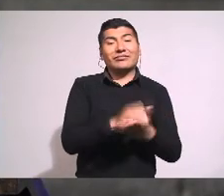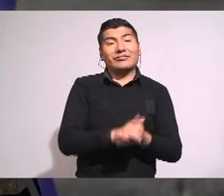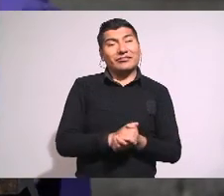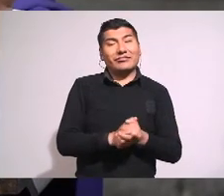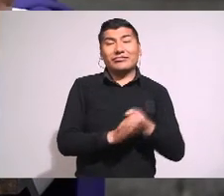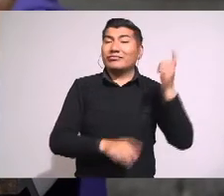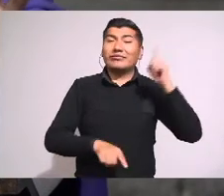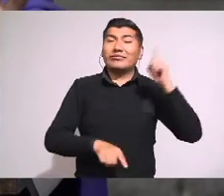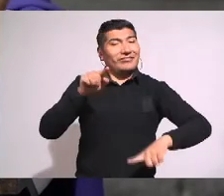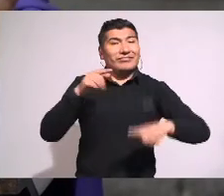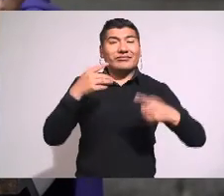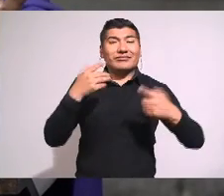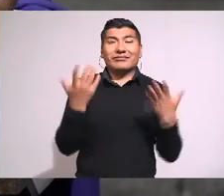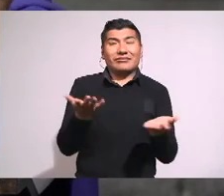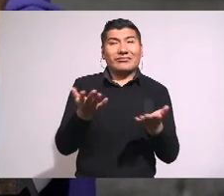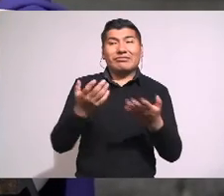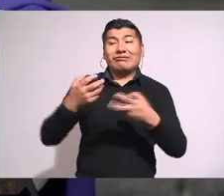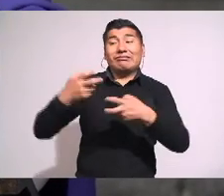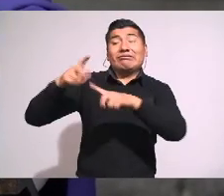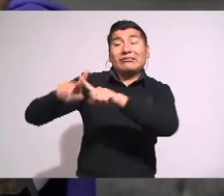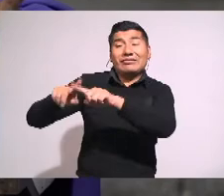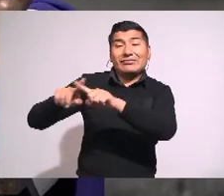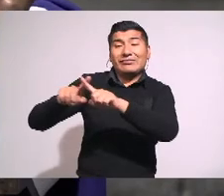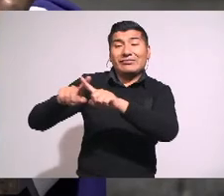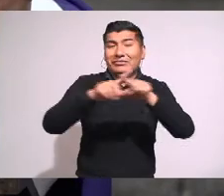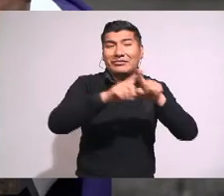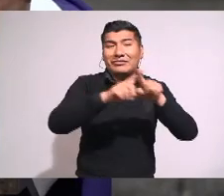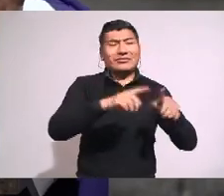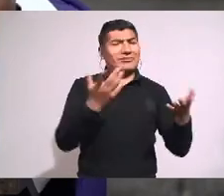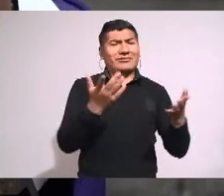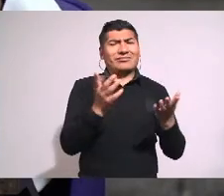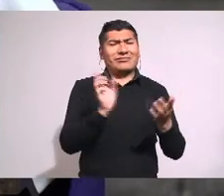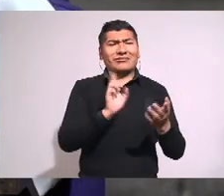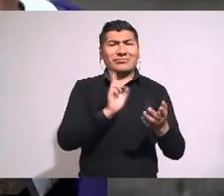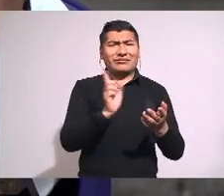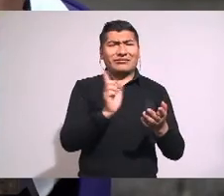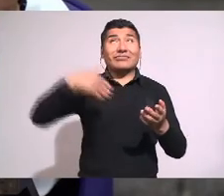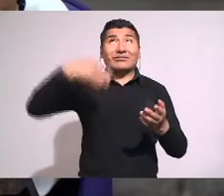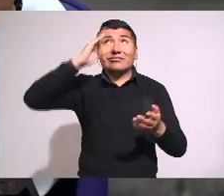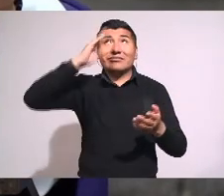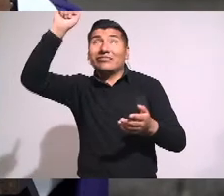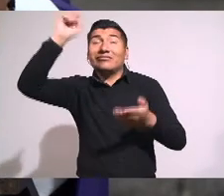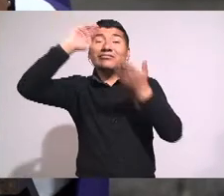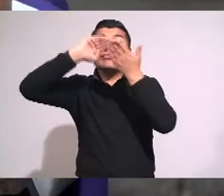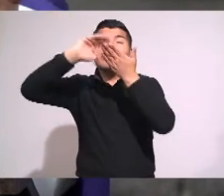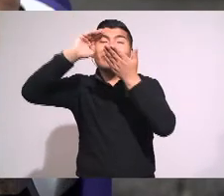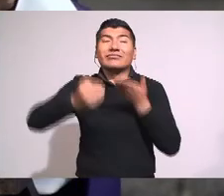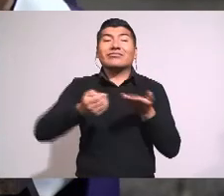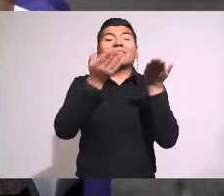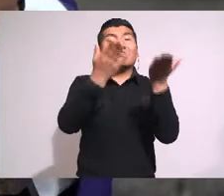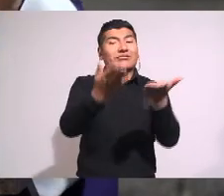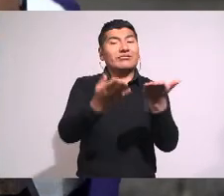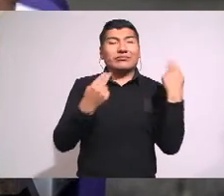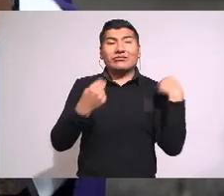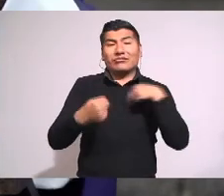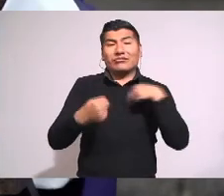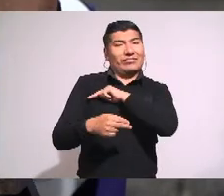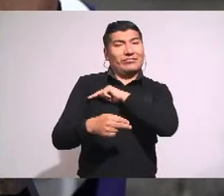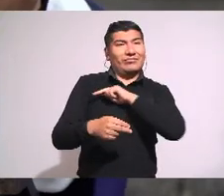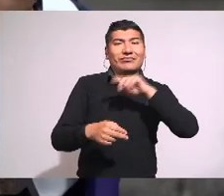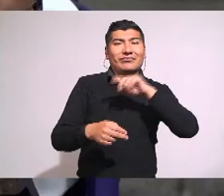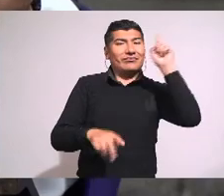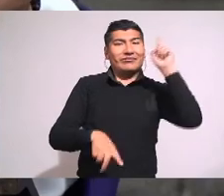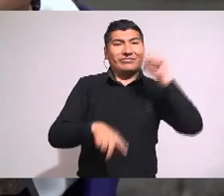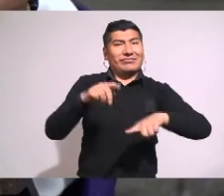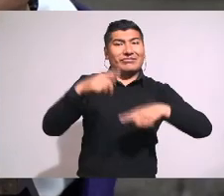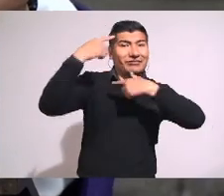No puede haber ningún pretexto para no perdonar, porque es Dios quien perdona. Y nosotros no podemos ponerle